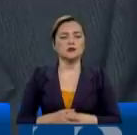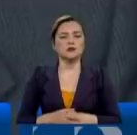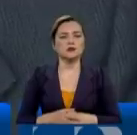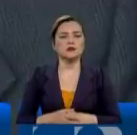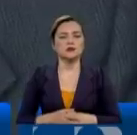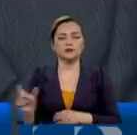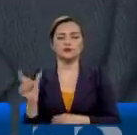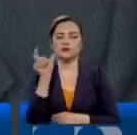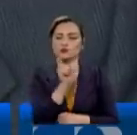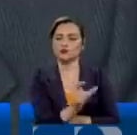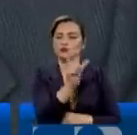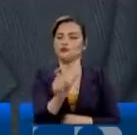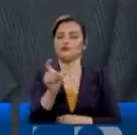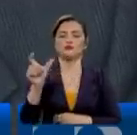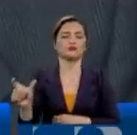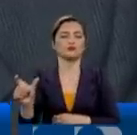cupón a